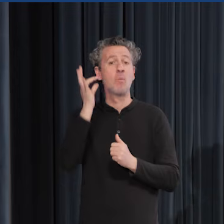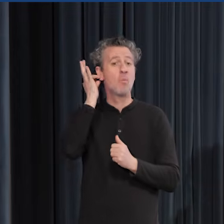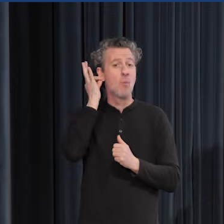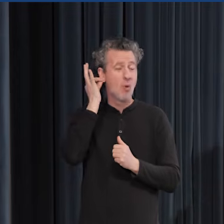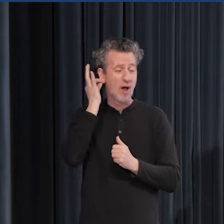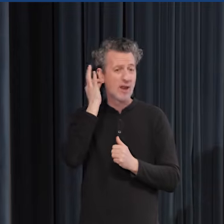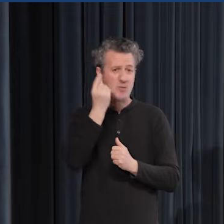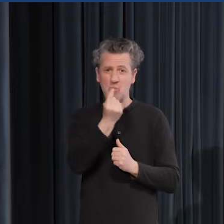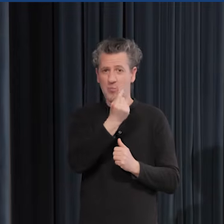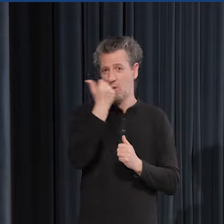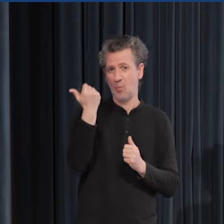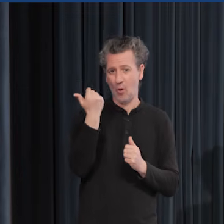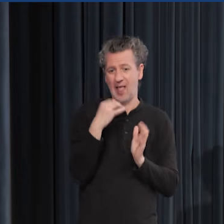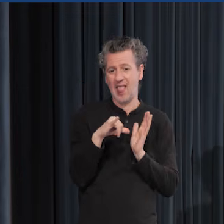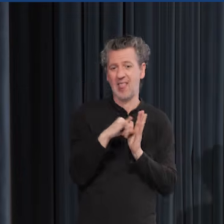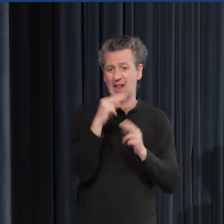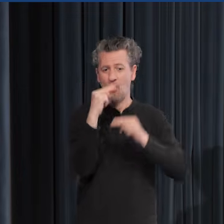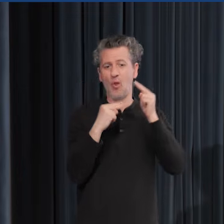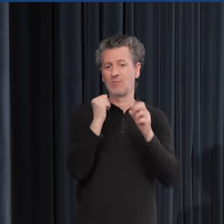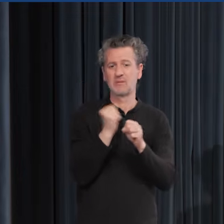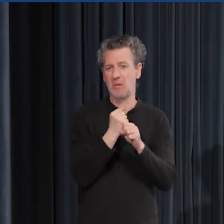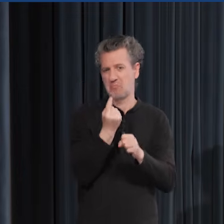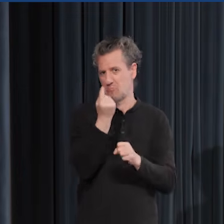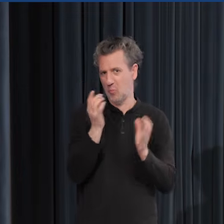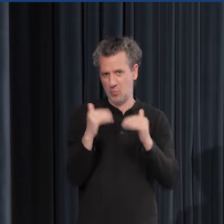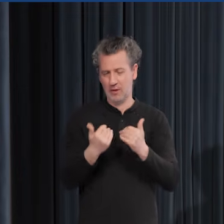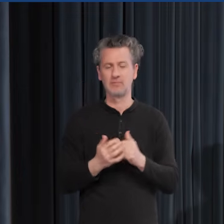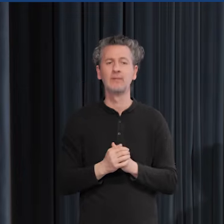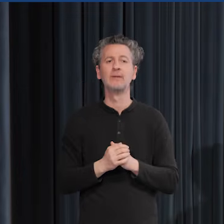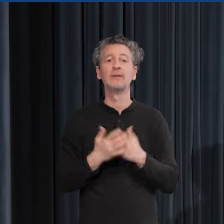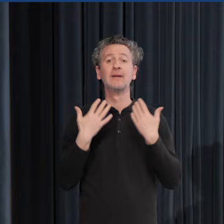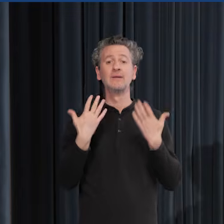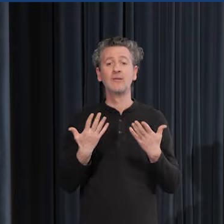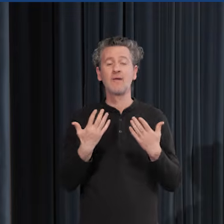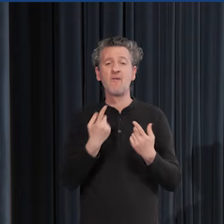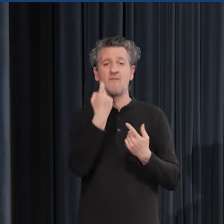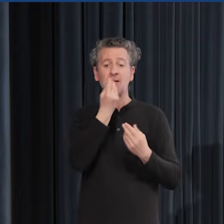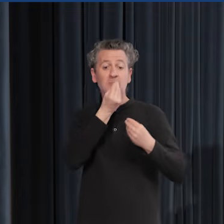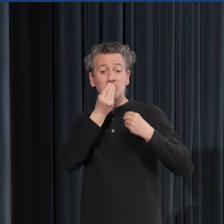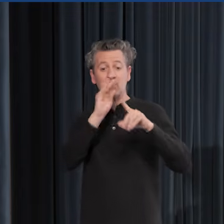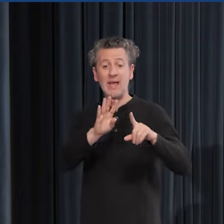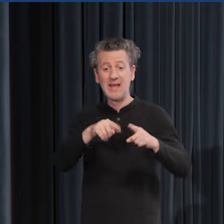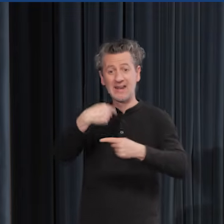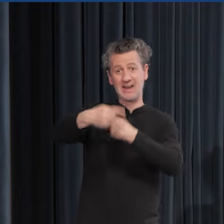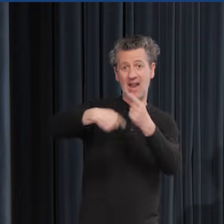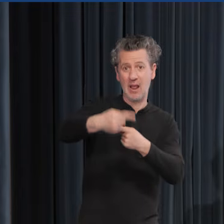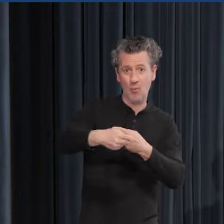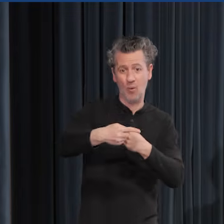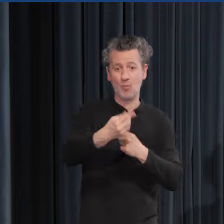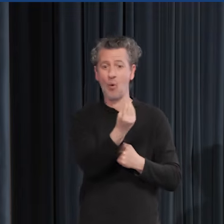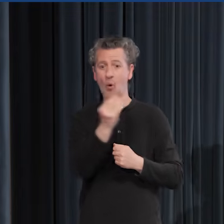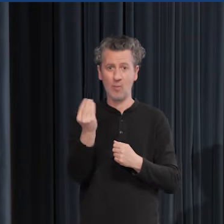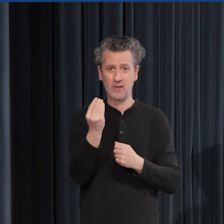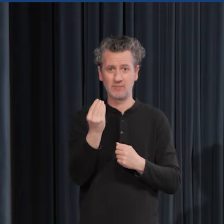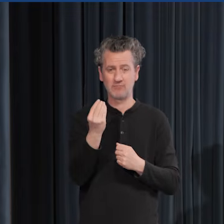trabajando a pie de obra. Y con el tema de la falta de relevo generacional que estábamos hablando al principio,